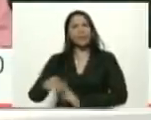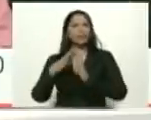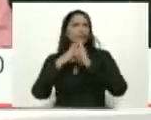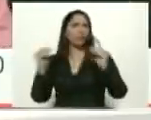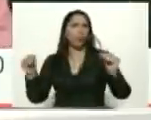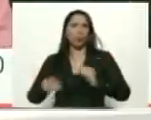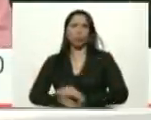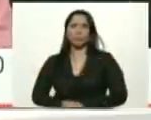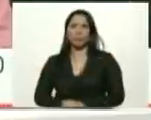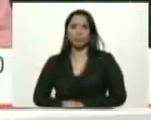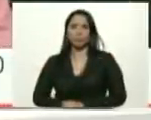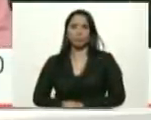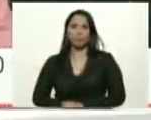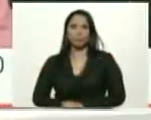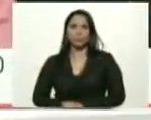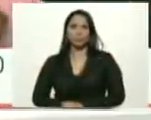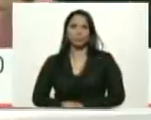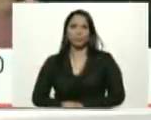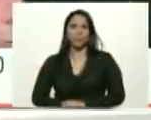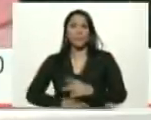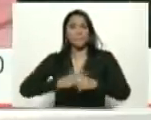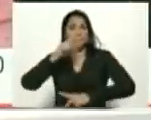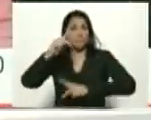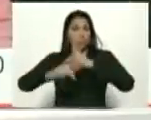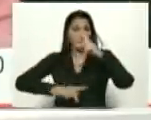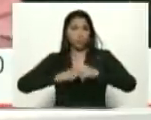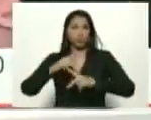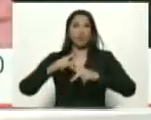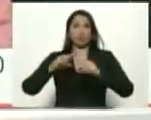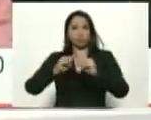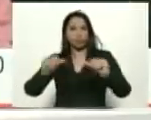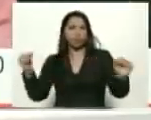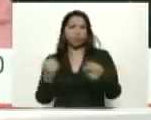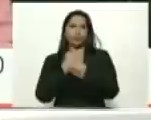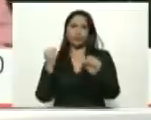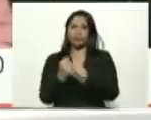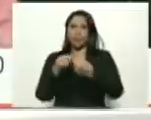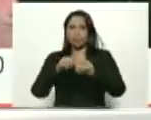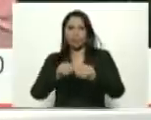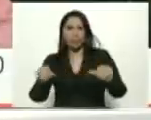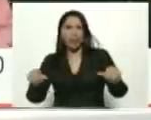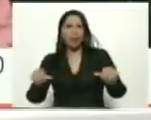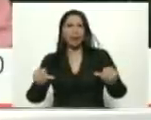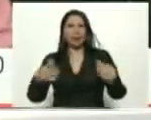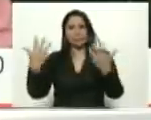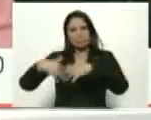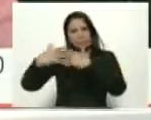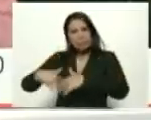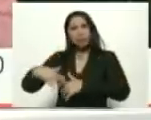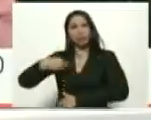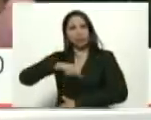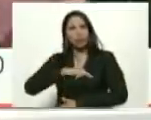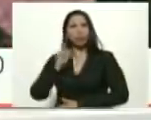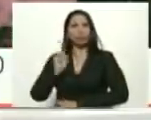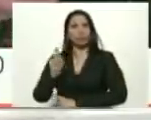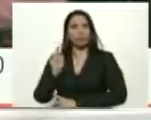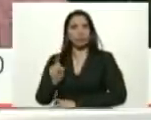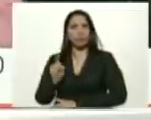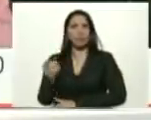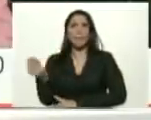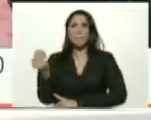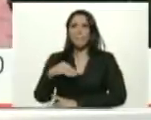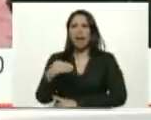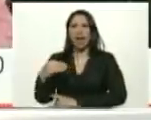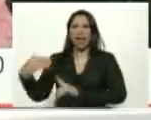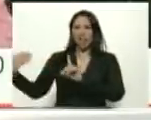Todo, todo, para producir su tierra, para producir la industria, para producir lo que necesitamos. Y mientras más nos